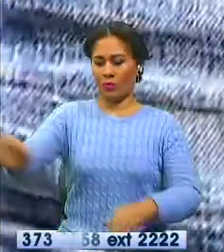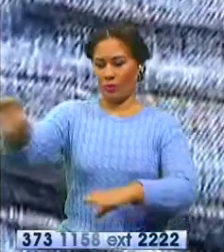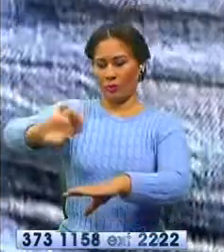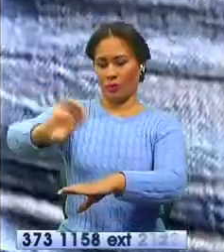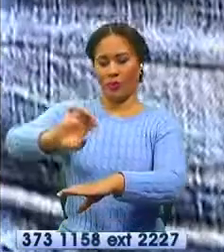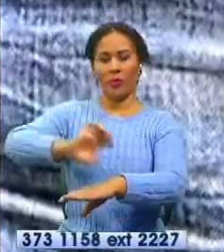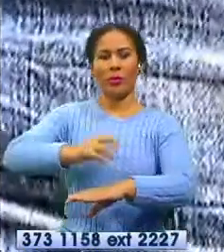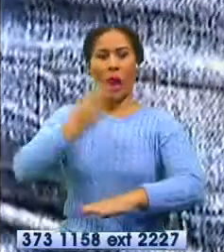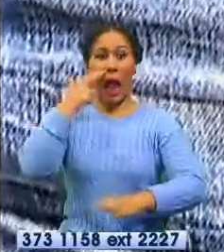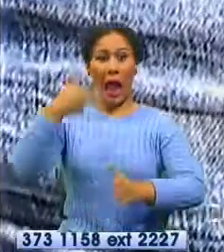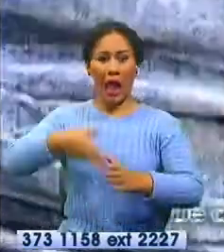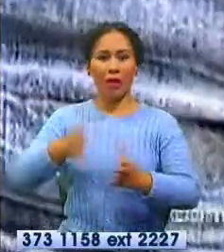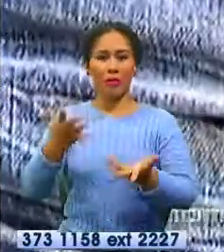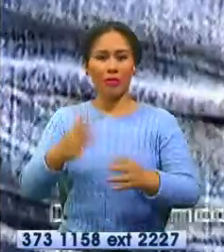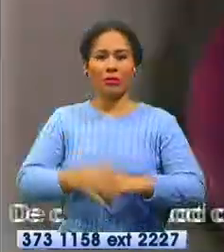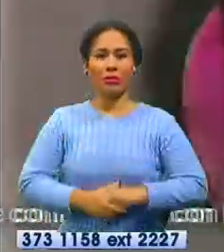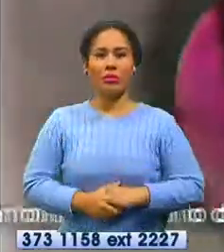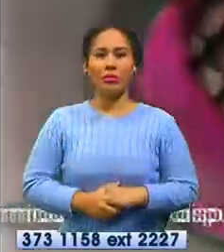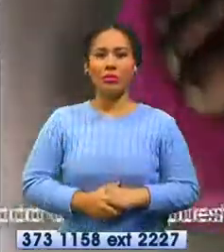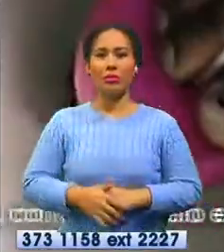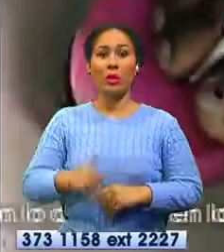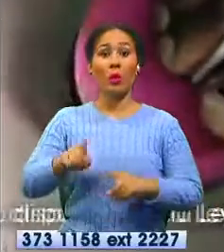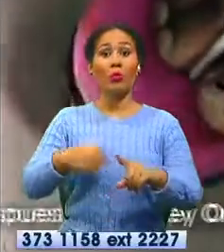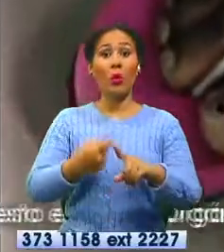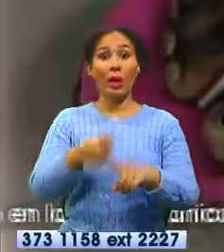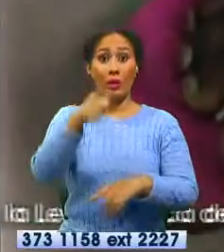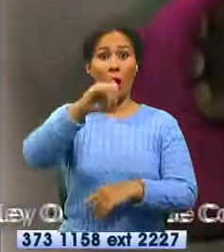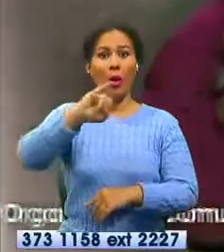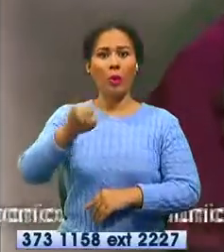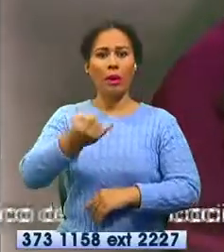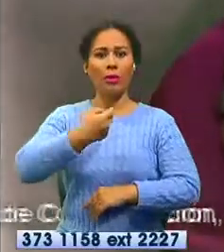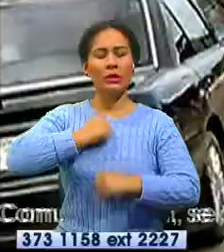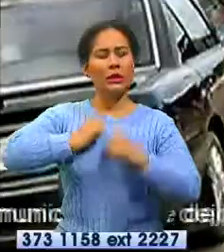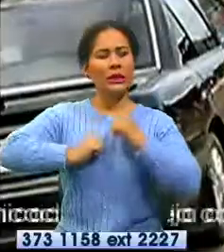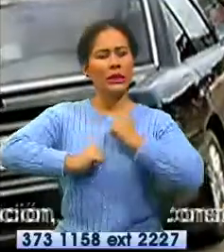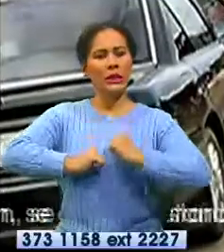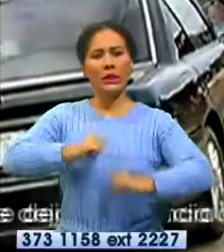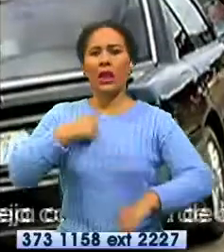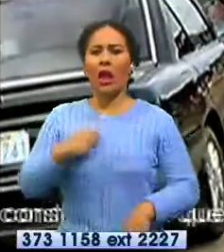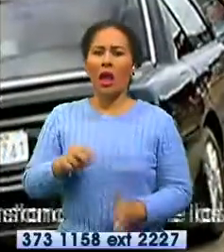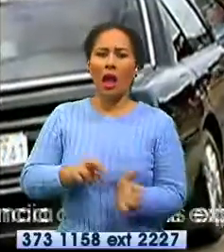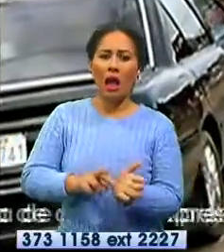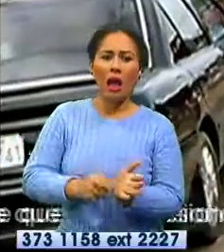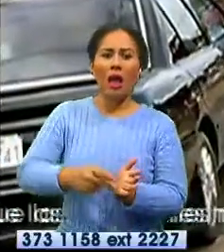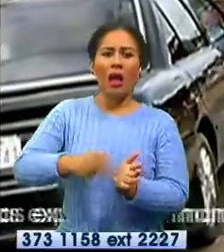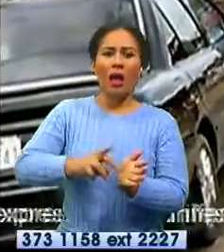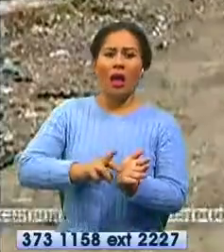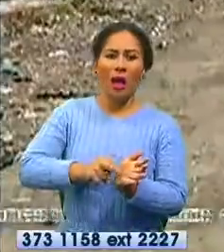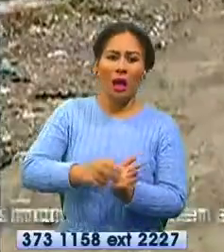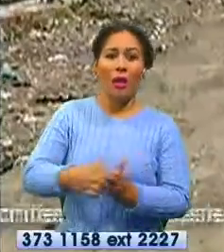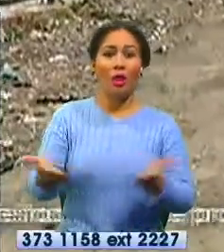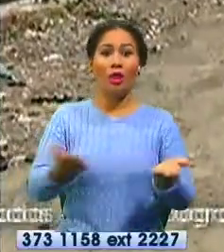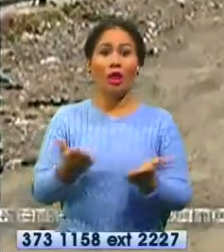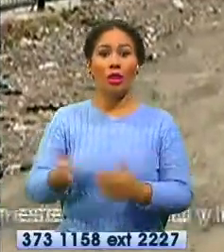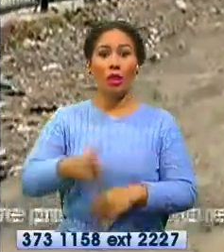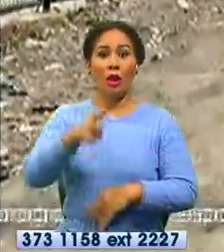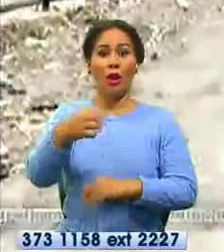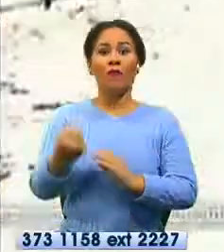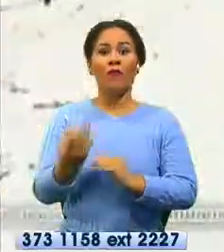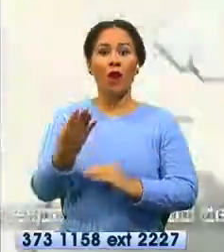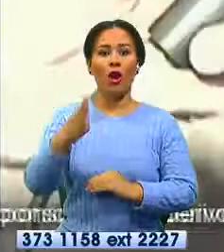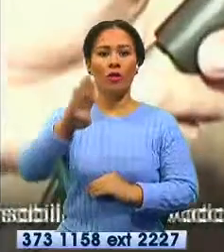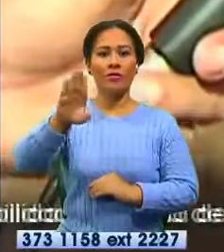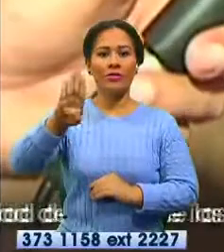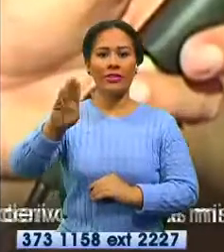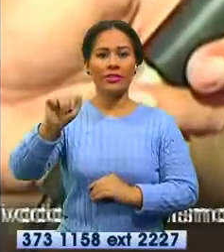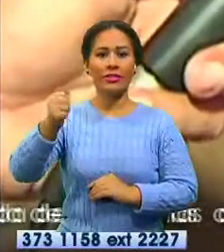Mayra tiene 20 años y desde el jueves pasado vive un calvario. Caminaba por el bloque 8 de Flor de Bastión, cuenta su madre.